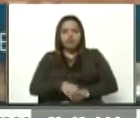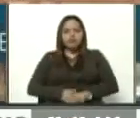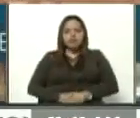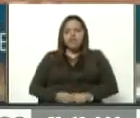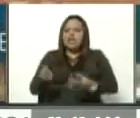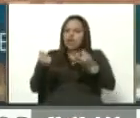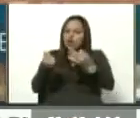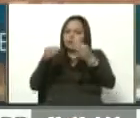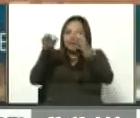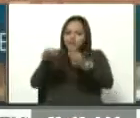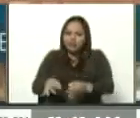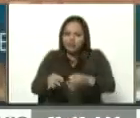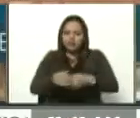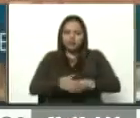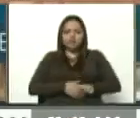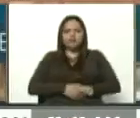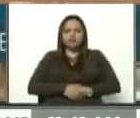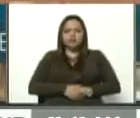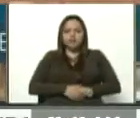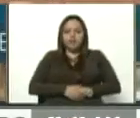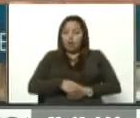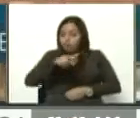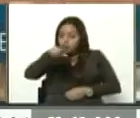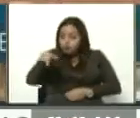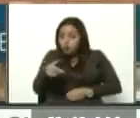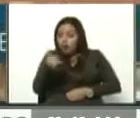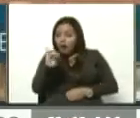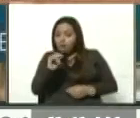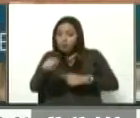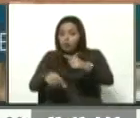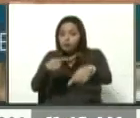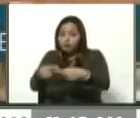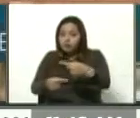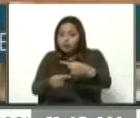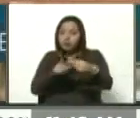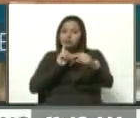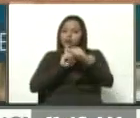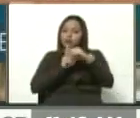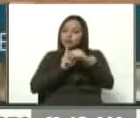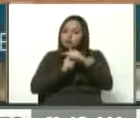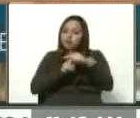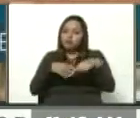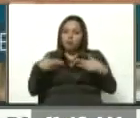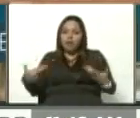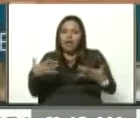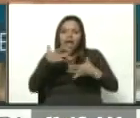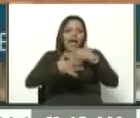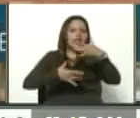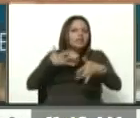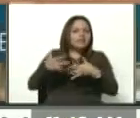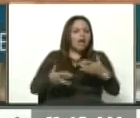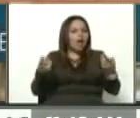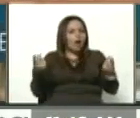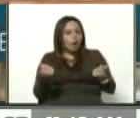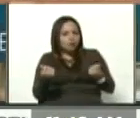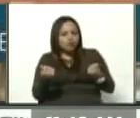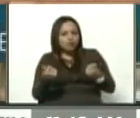economía real. Y todo eso ha tenido un gran impacto en la actividad